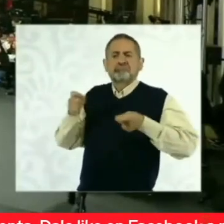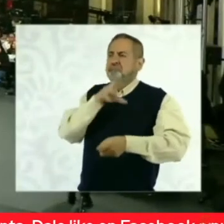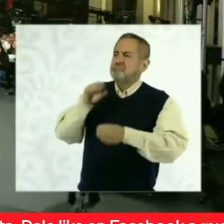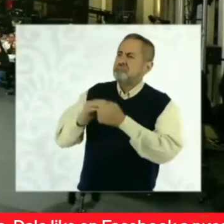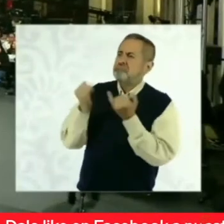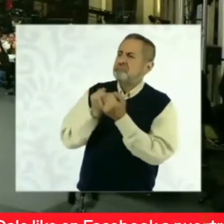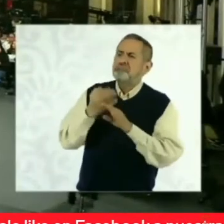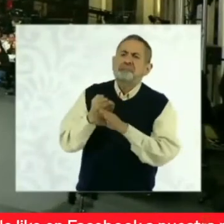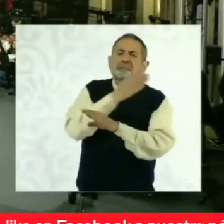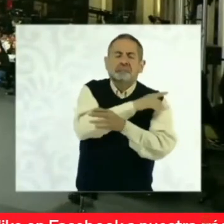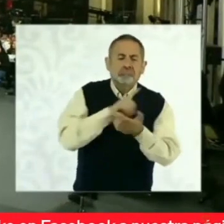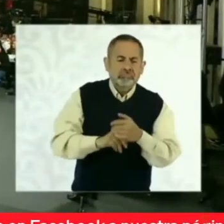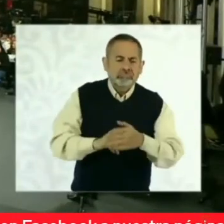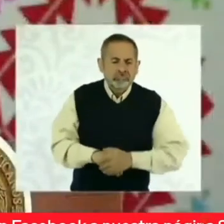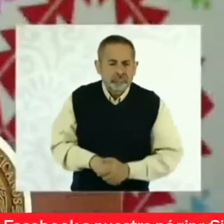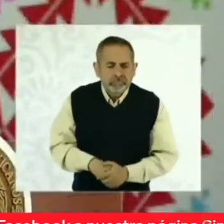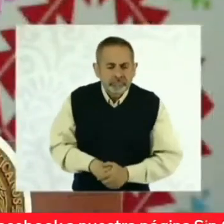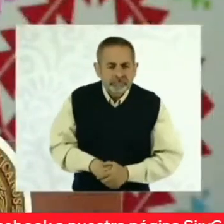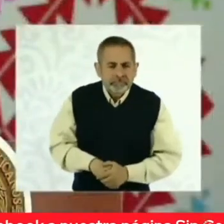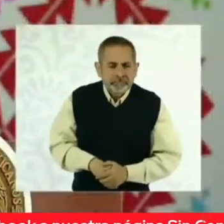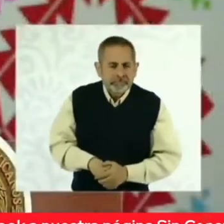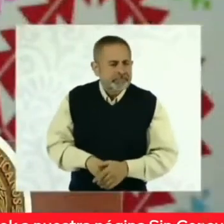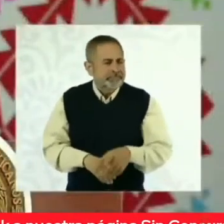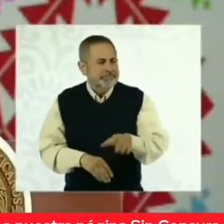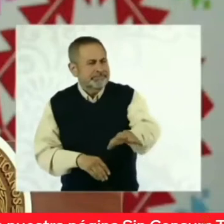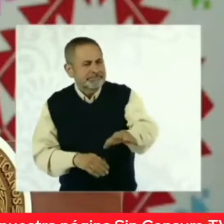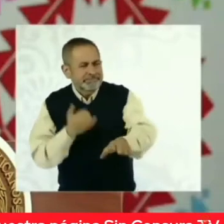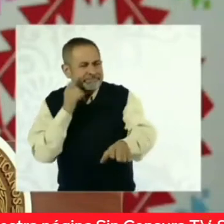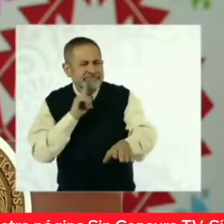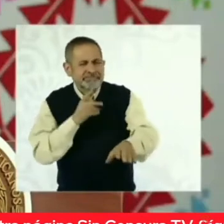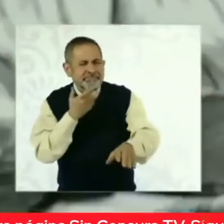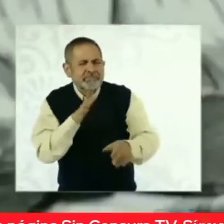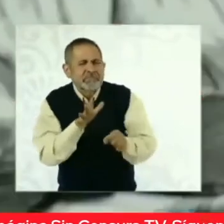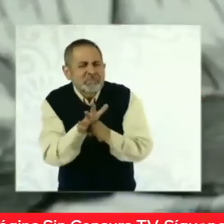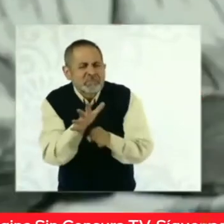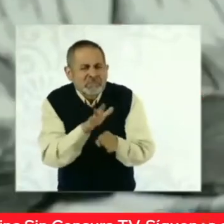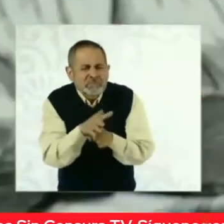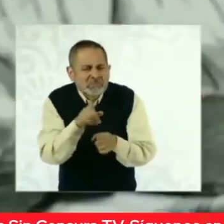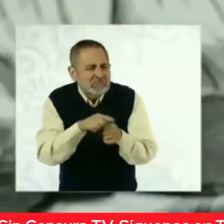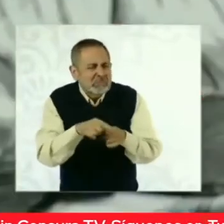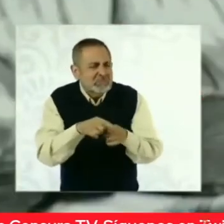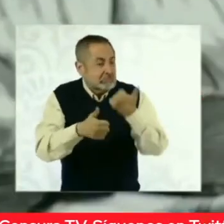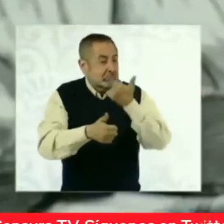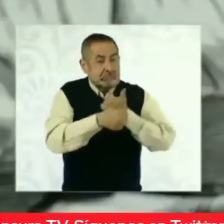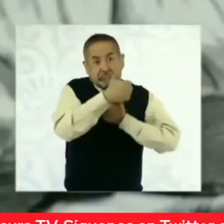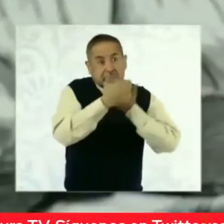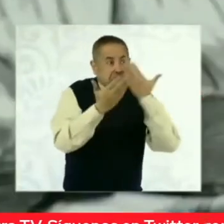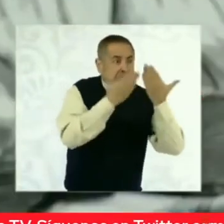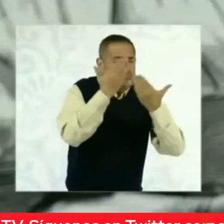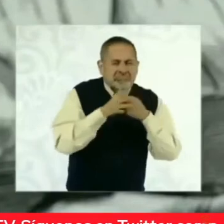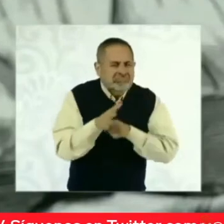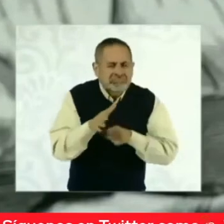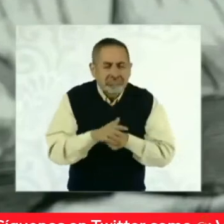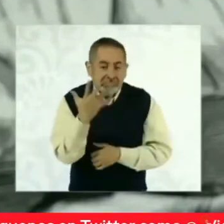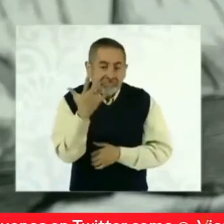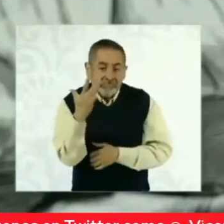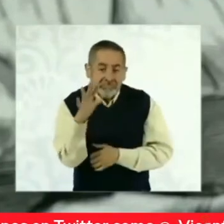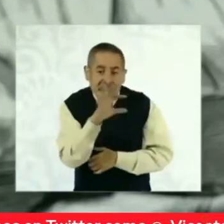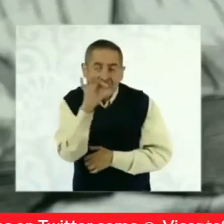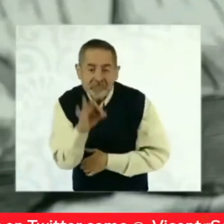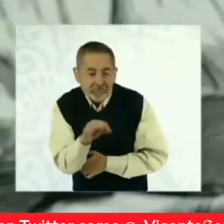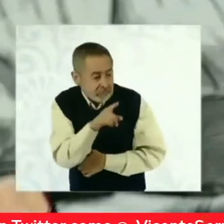del pasado? ¿Cuál carrera judicial si 50% de los que trabajan en el